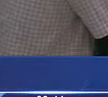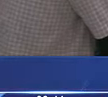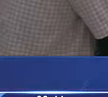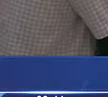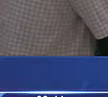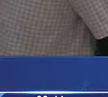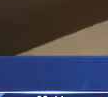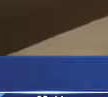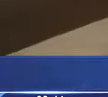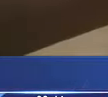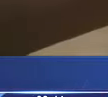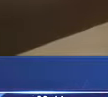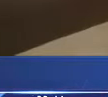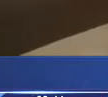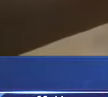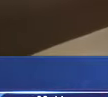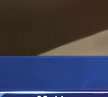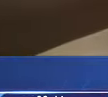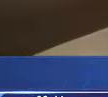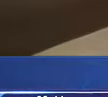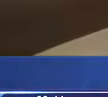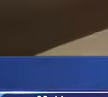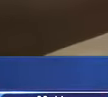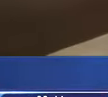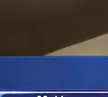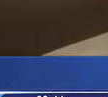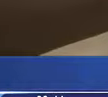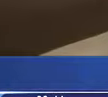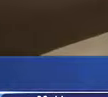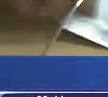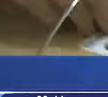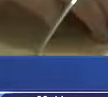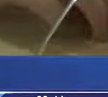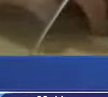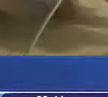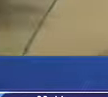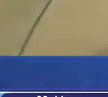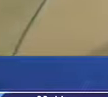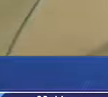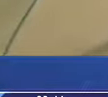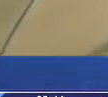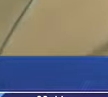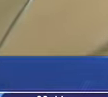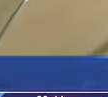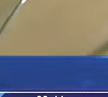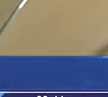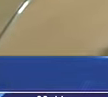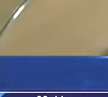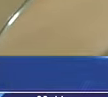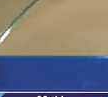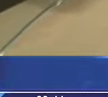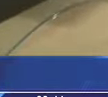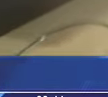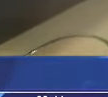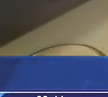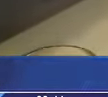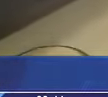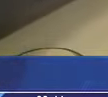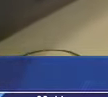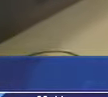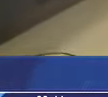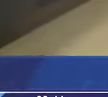biométrica de rostro y huellas. Tome en cuenta que el documento de identidad únicamente se entrega al titular de la información. Es decir,